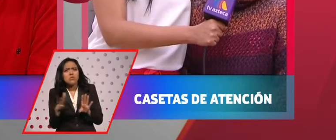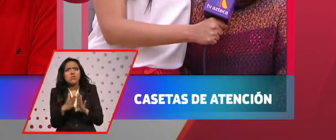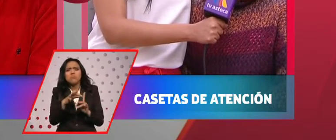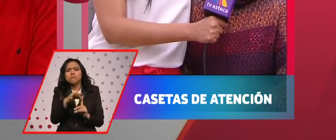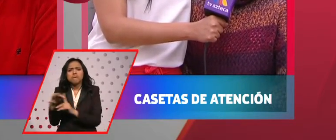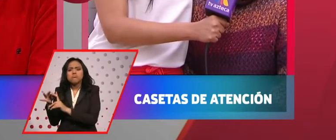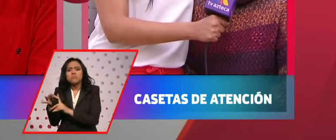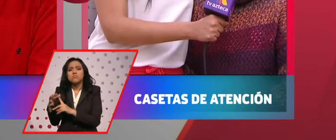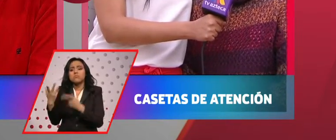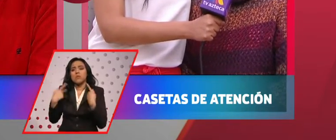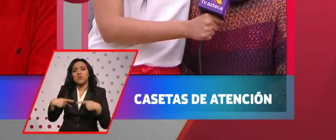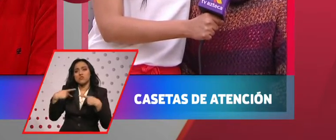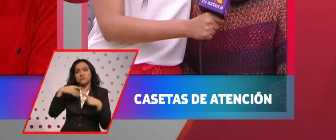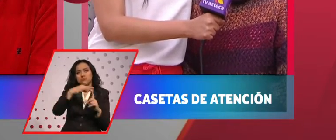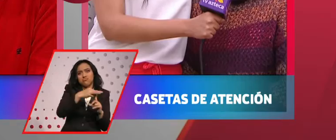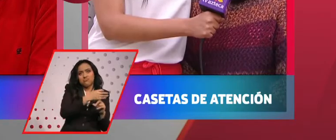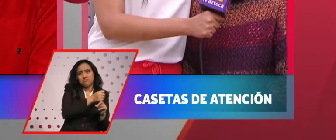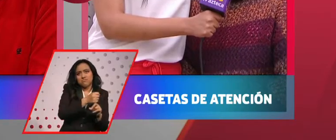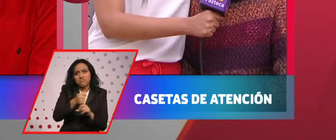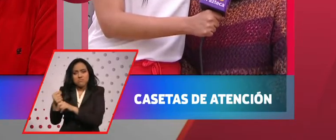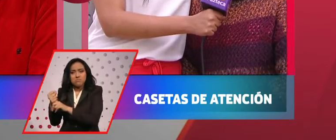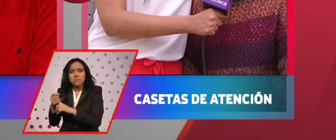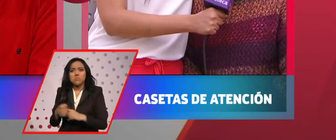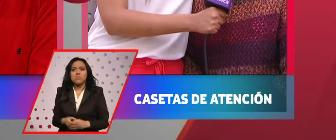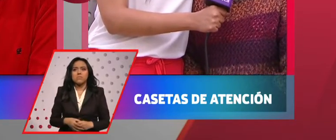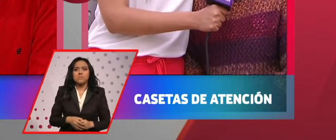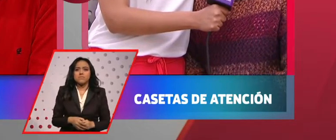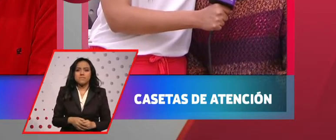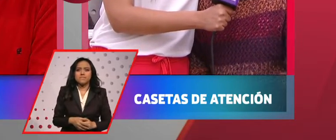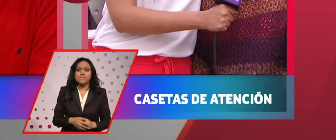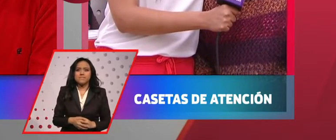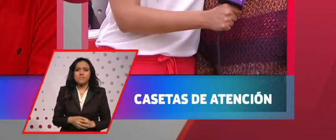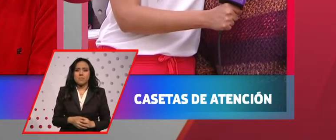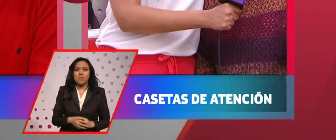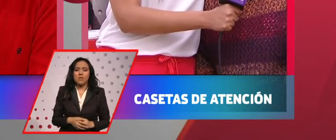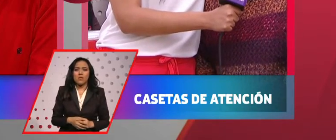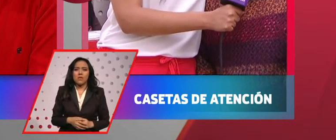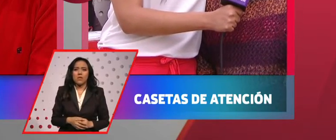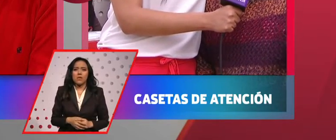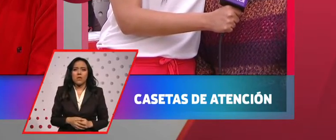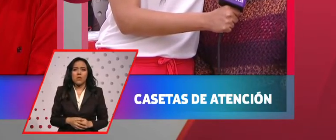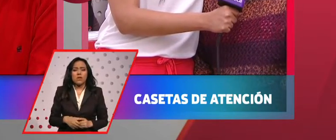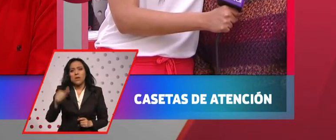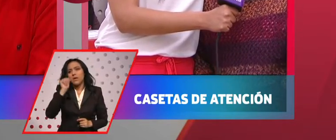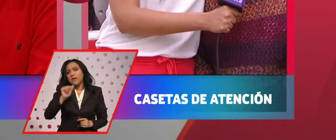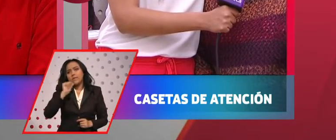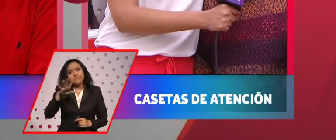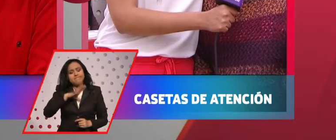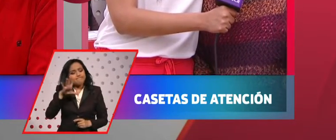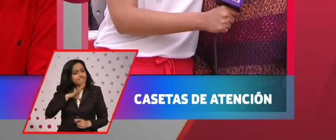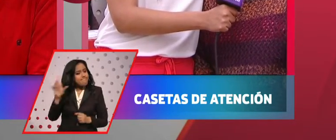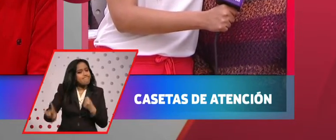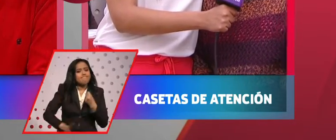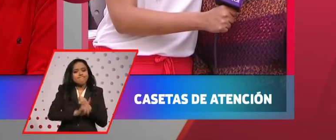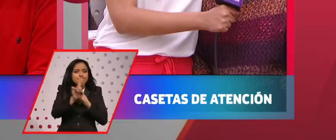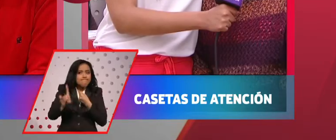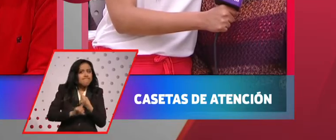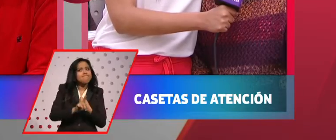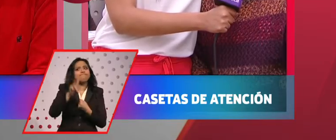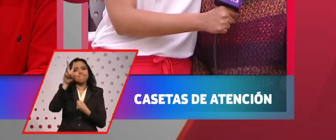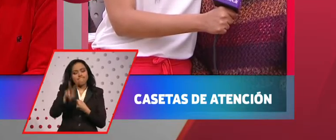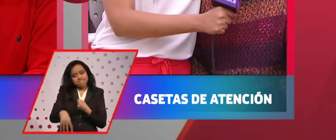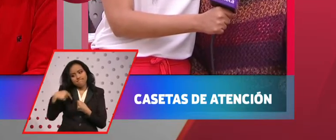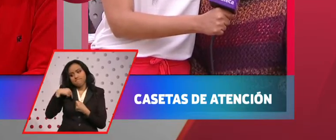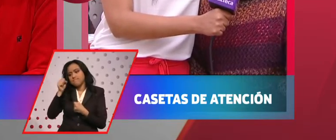unas personas. Bueno, ahí siempre han tenido problemas esas personas con